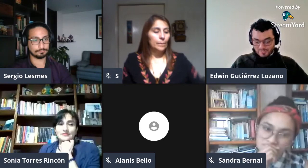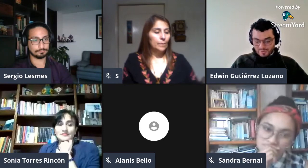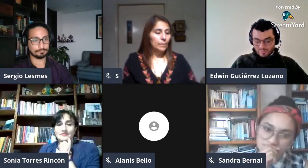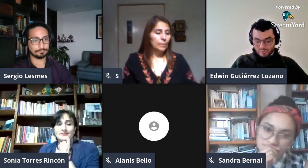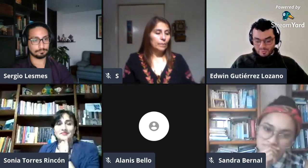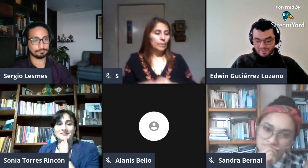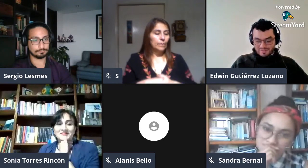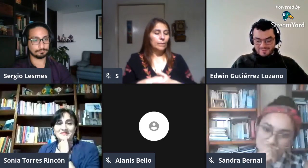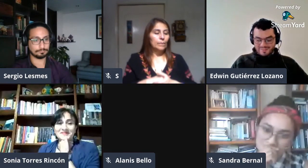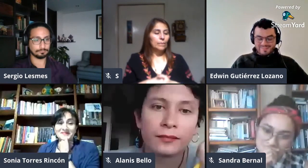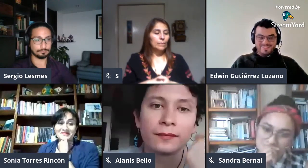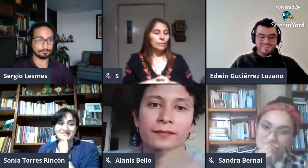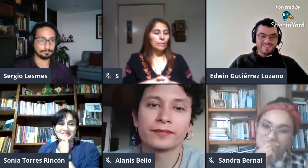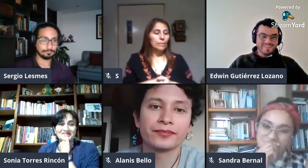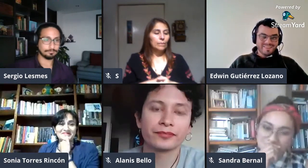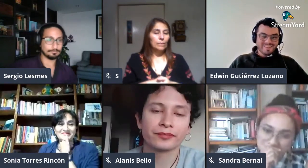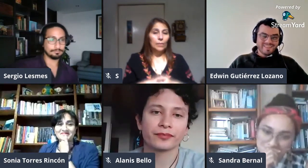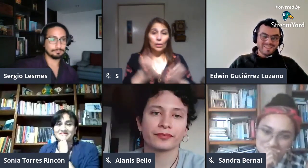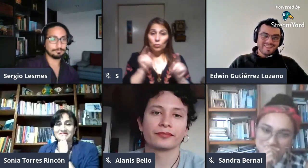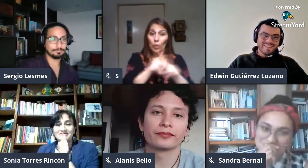Es una pregunta muy dura.